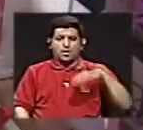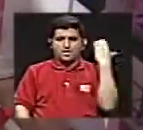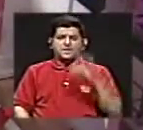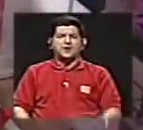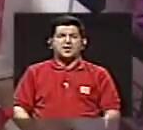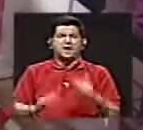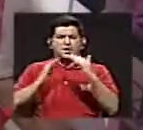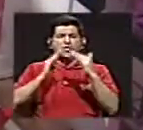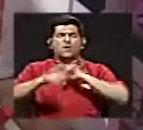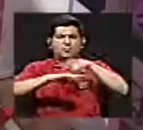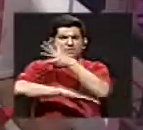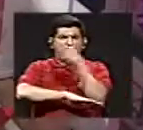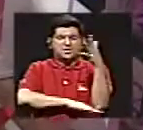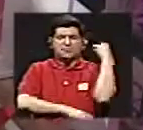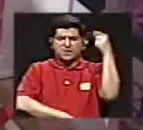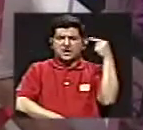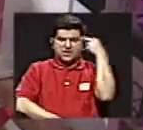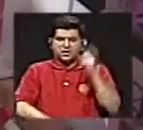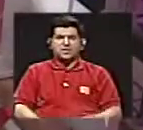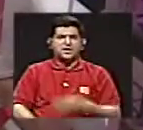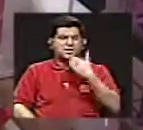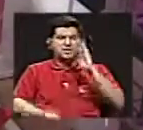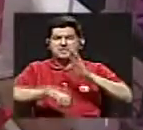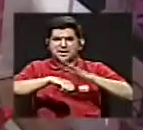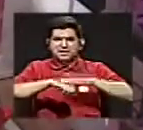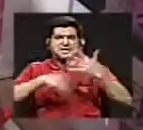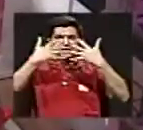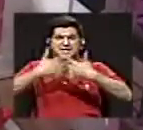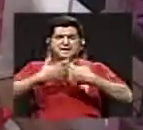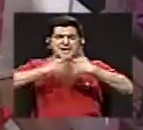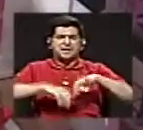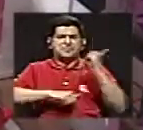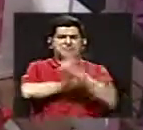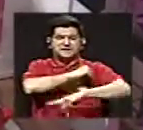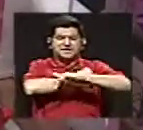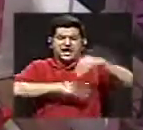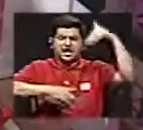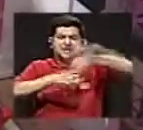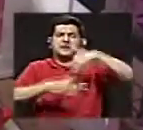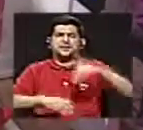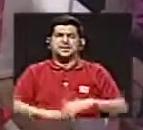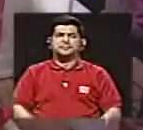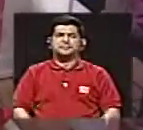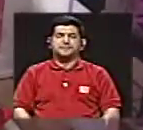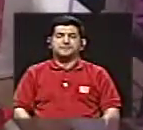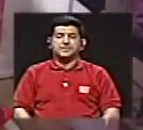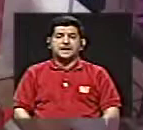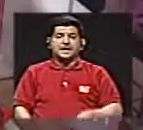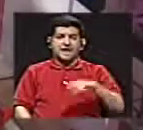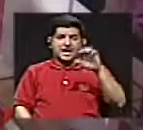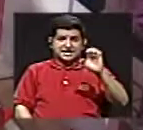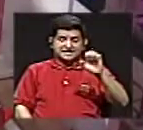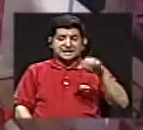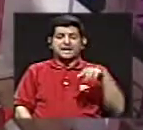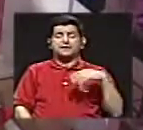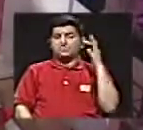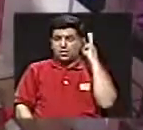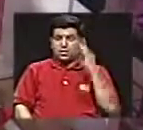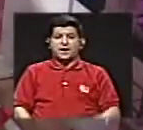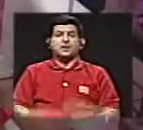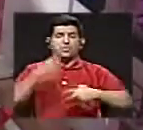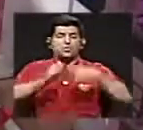pueden convivir con la naturaleza y el gobierno está haciendo mal permitiendo que una empresa extranjera intervenga. Esther Serrano de Guadalupe dice, es un